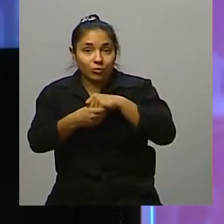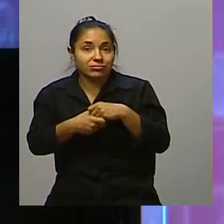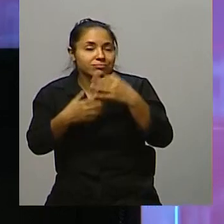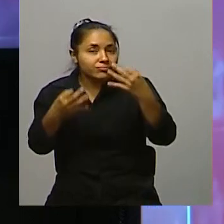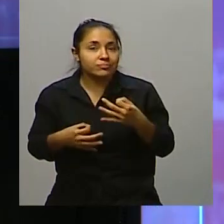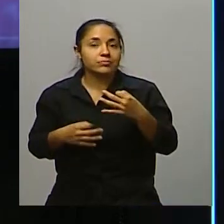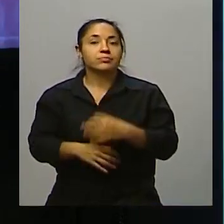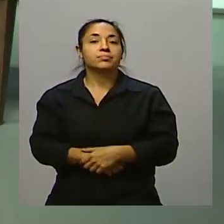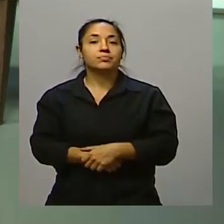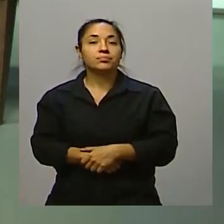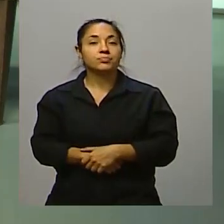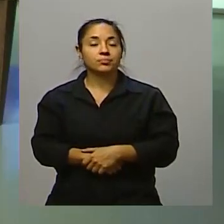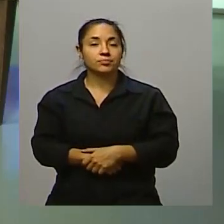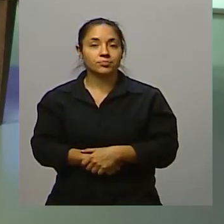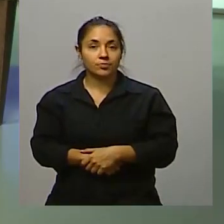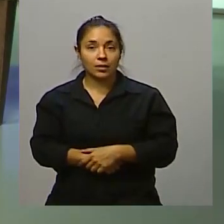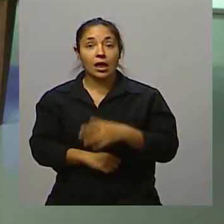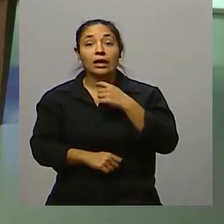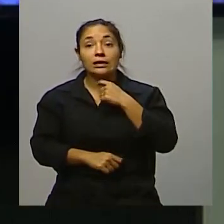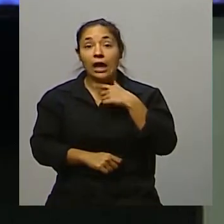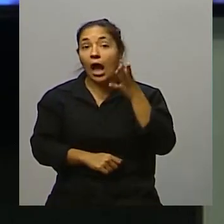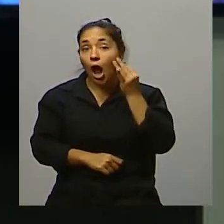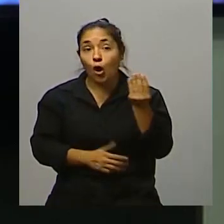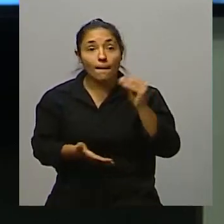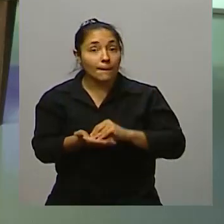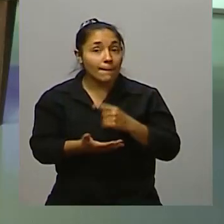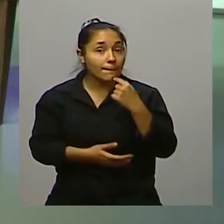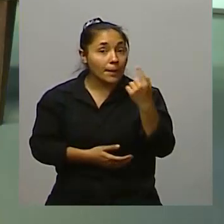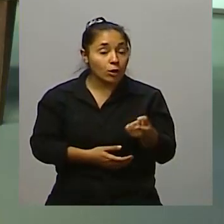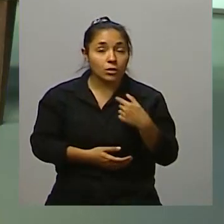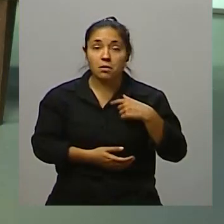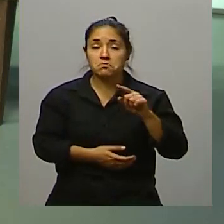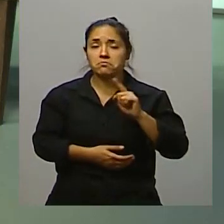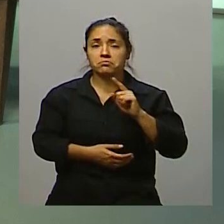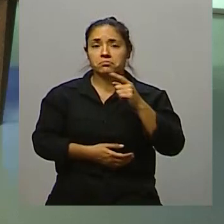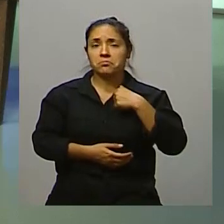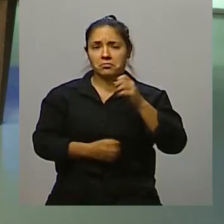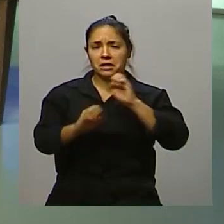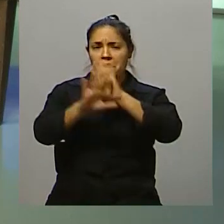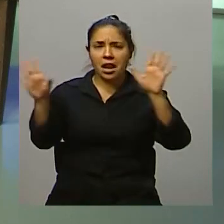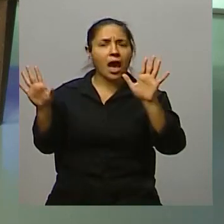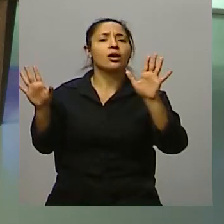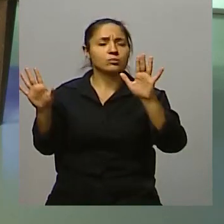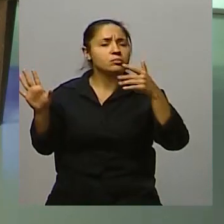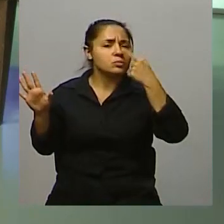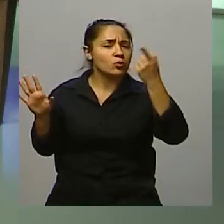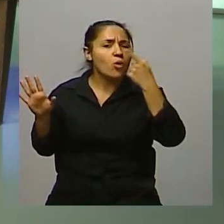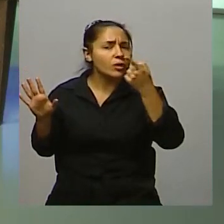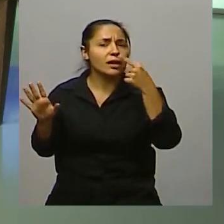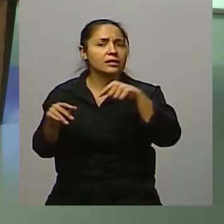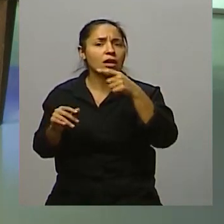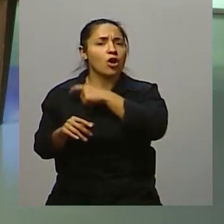tener. No sé si quiere agregar alguna pregunta, Alejandro. No, me parece muy claro y una iniciativa muy interesante de parte